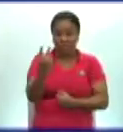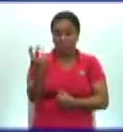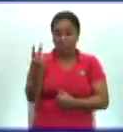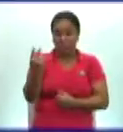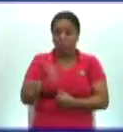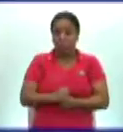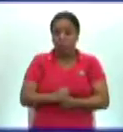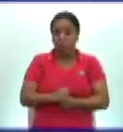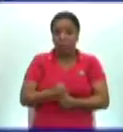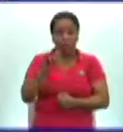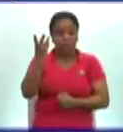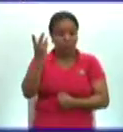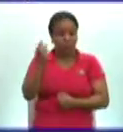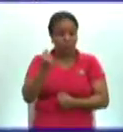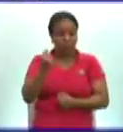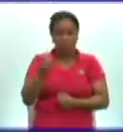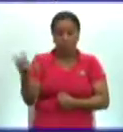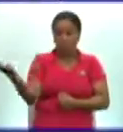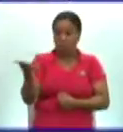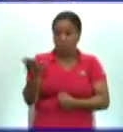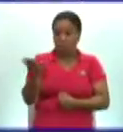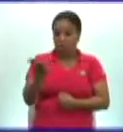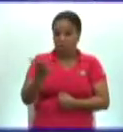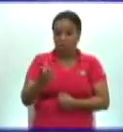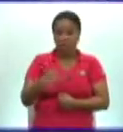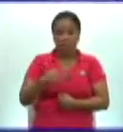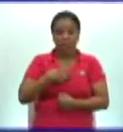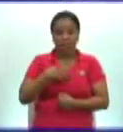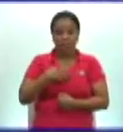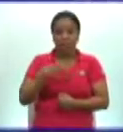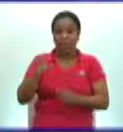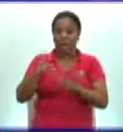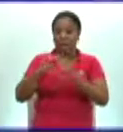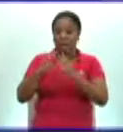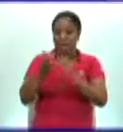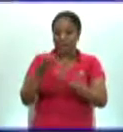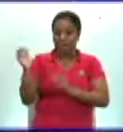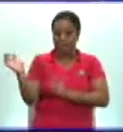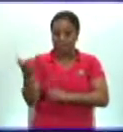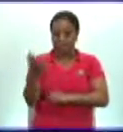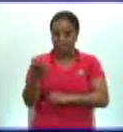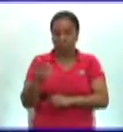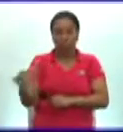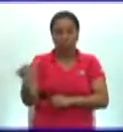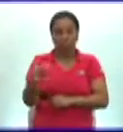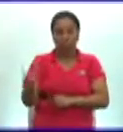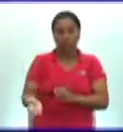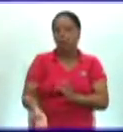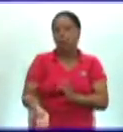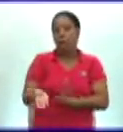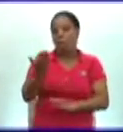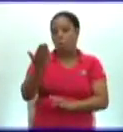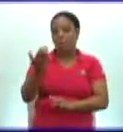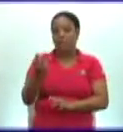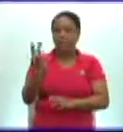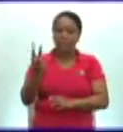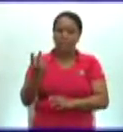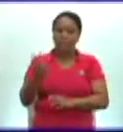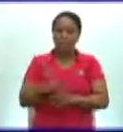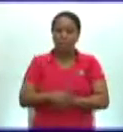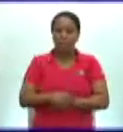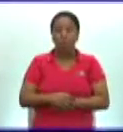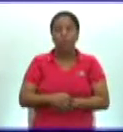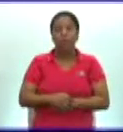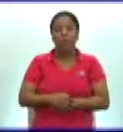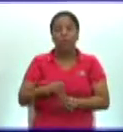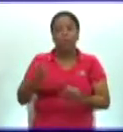de la aceleración que adquiere la pelota también aumentará al doble. Por el contrario, si mantenemos